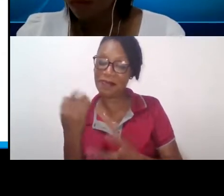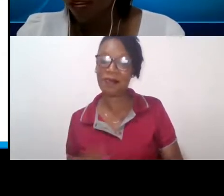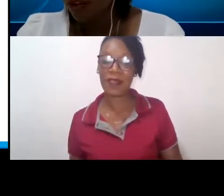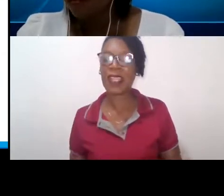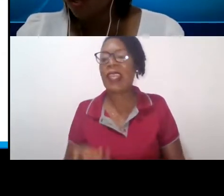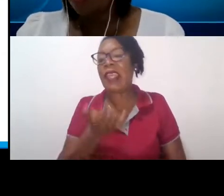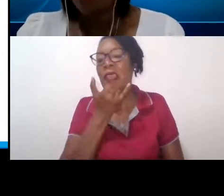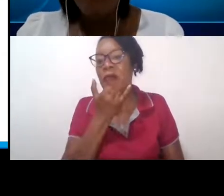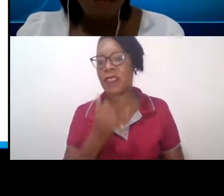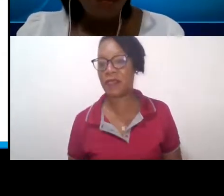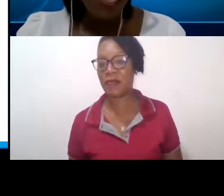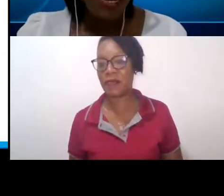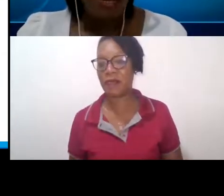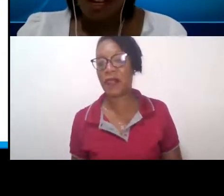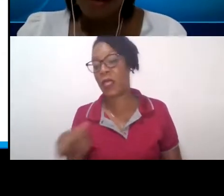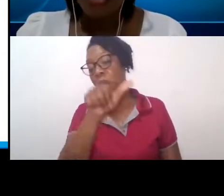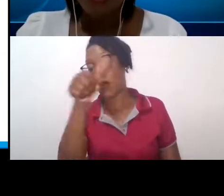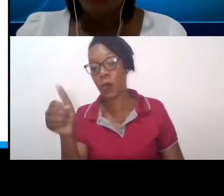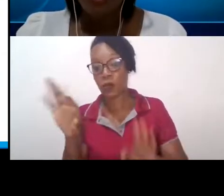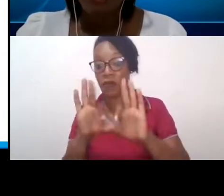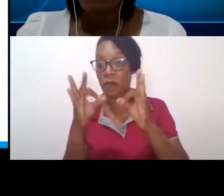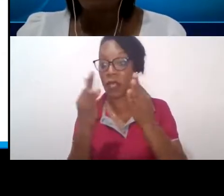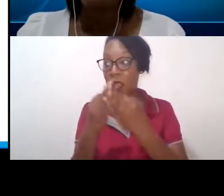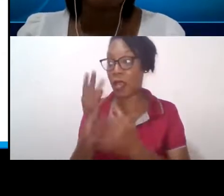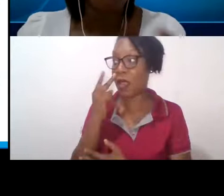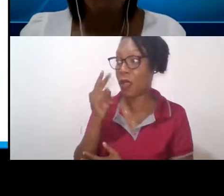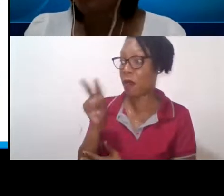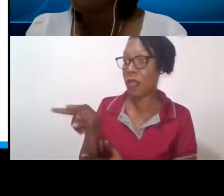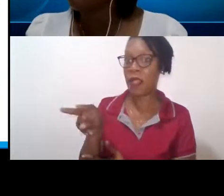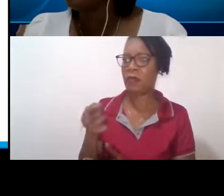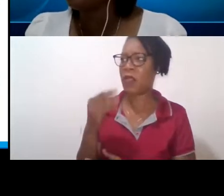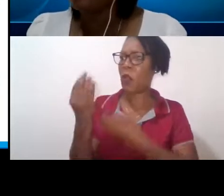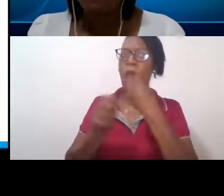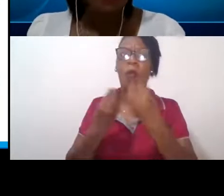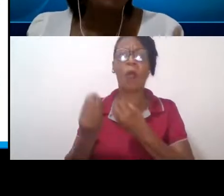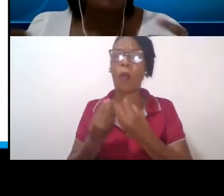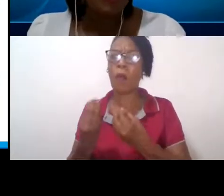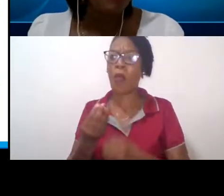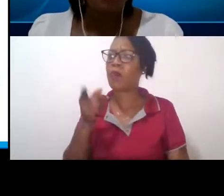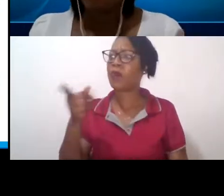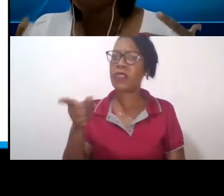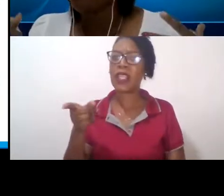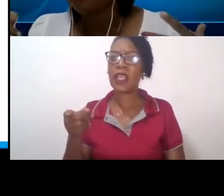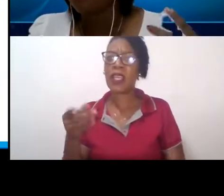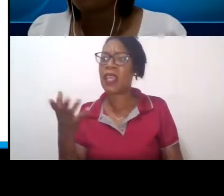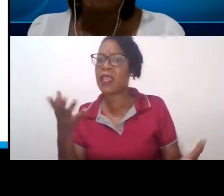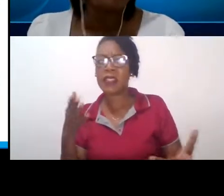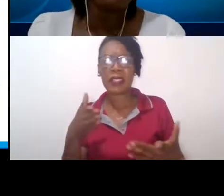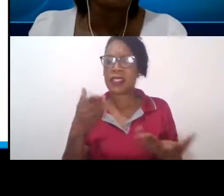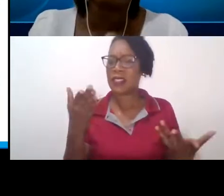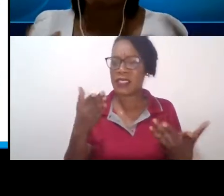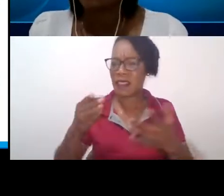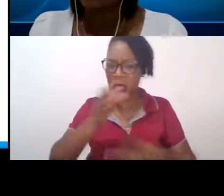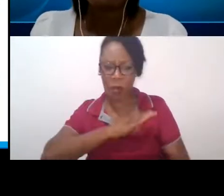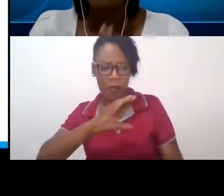pasó? Bueno, otro familiar al ver la reacción de él me dice, pero ¿cómo usted va a pretender que ese niño se va a comportar así?